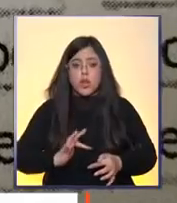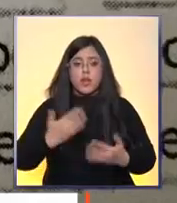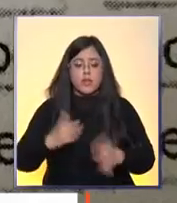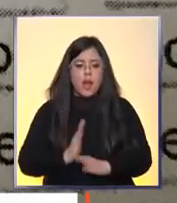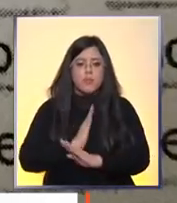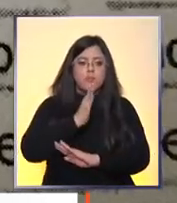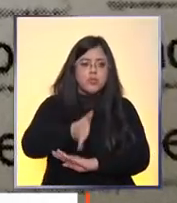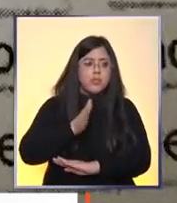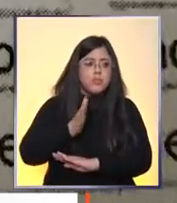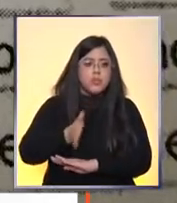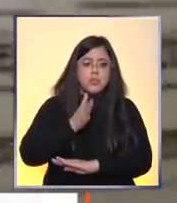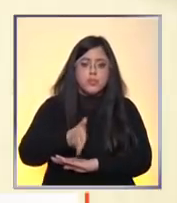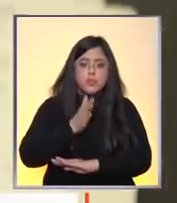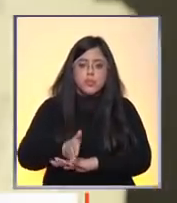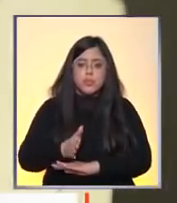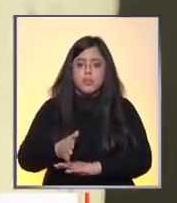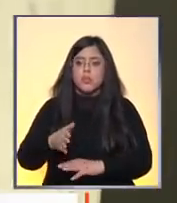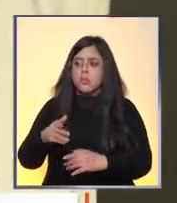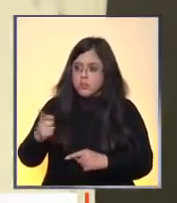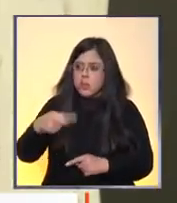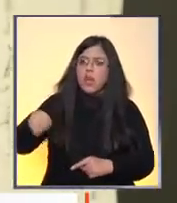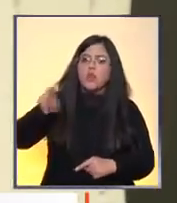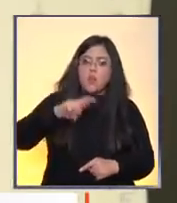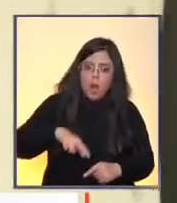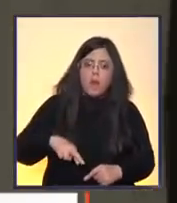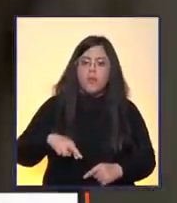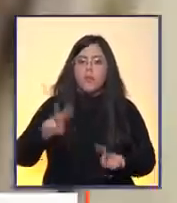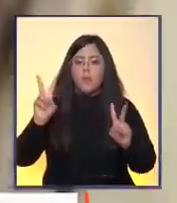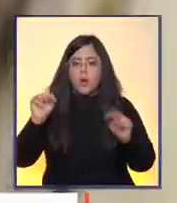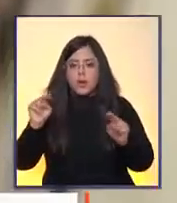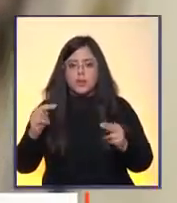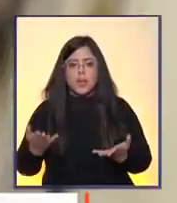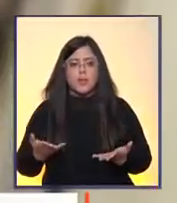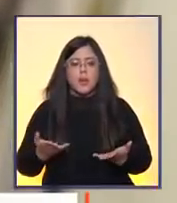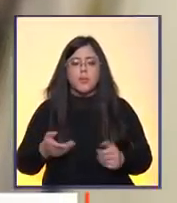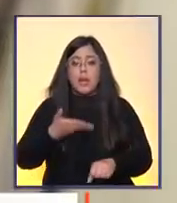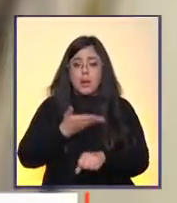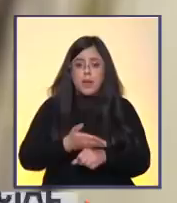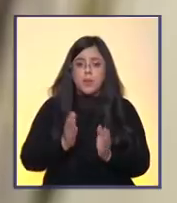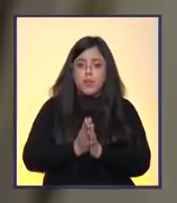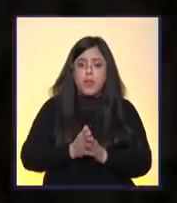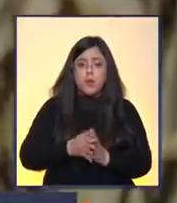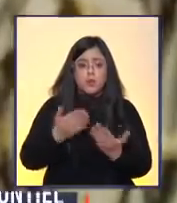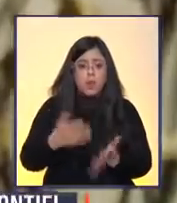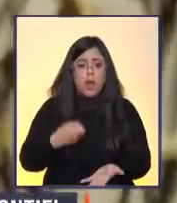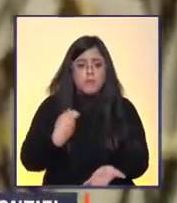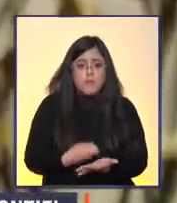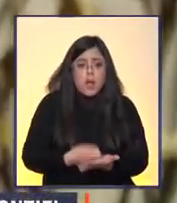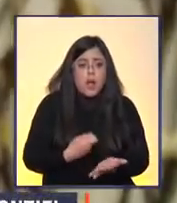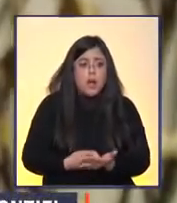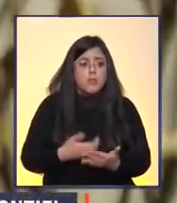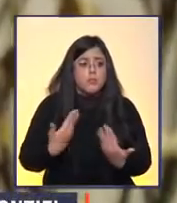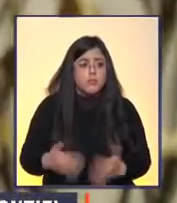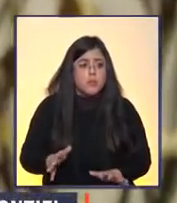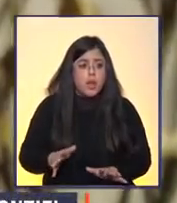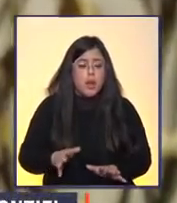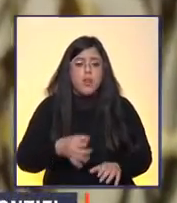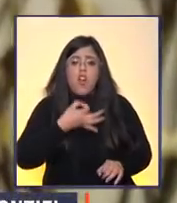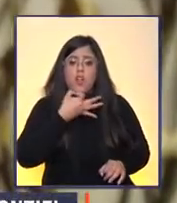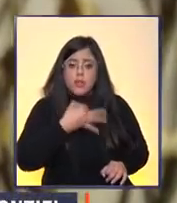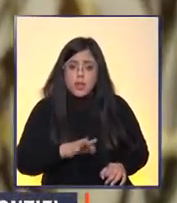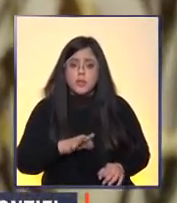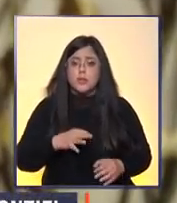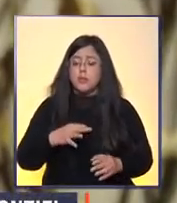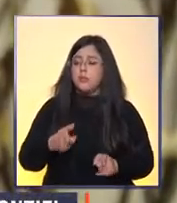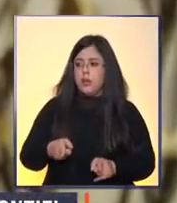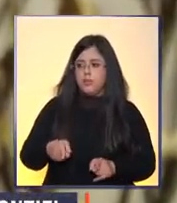a indemnizar a sus víctimas. La sentencia civil, digo, estableció que estos hechos cometidos por un juez de la